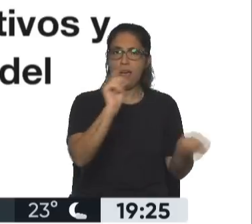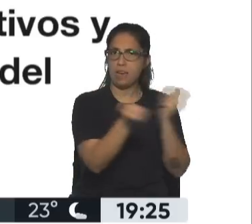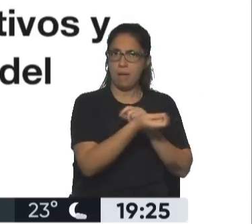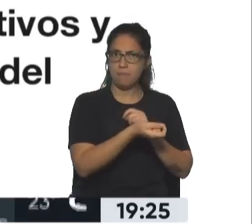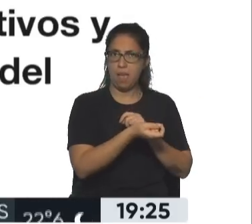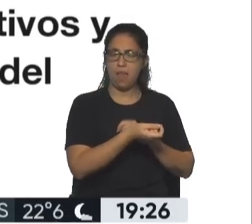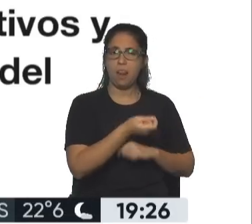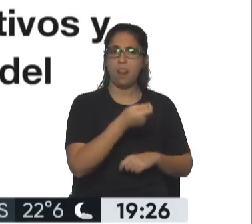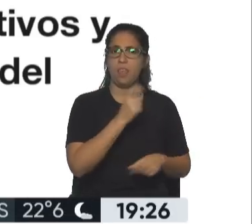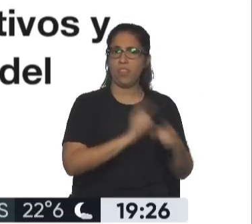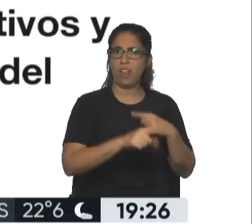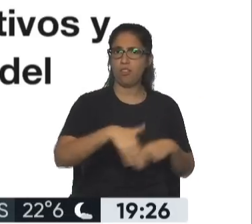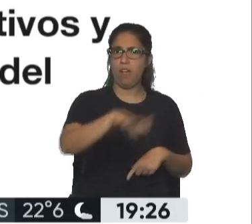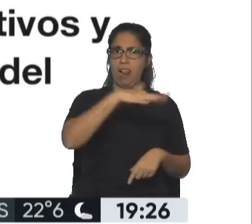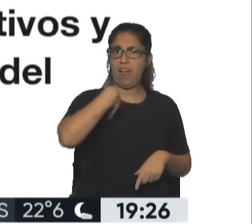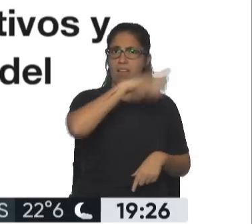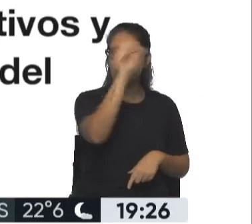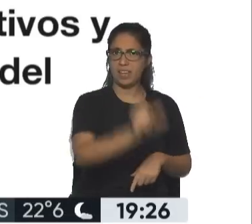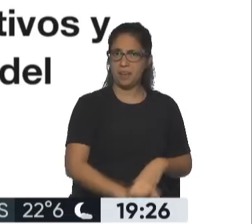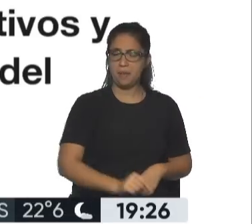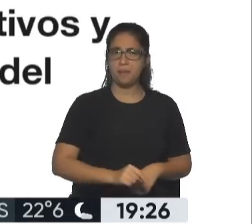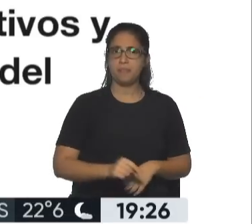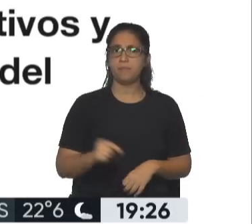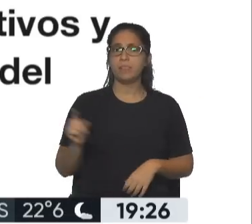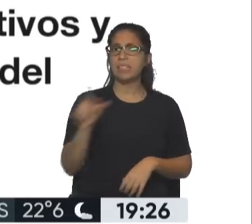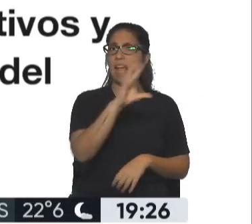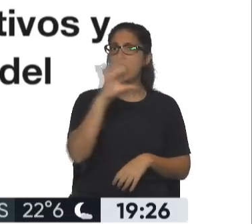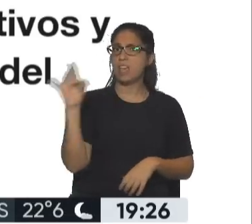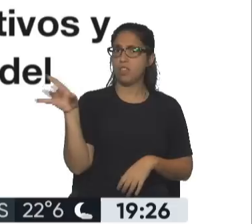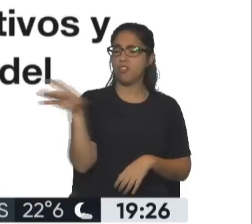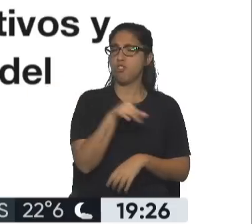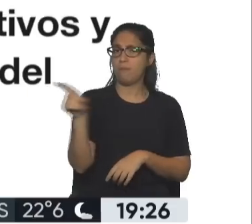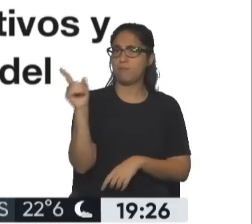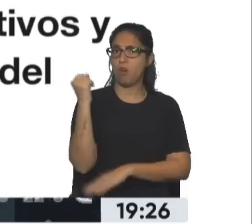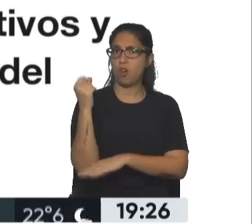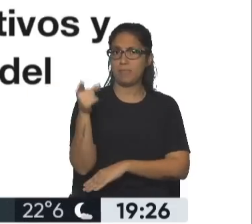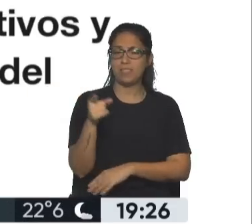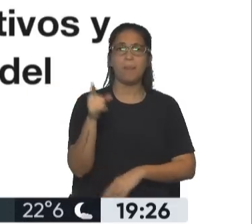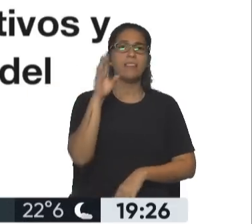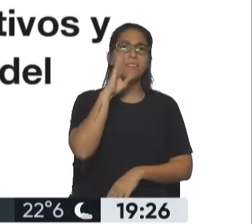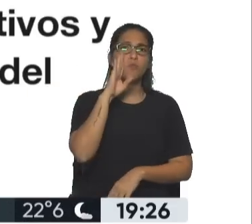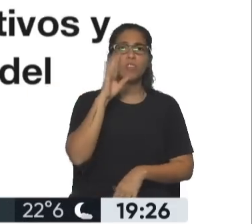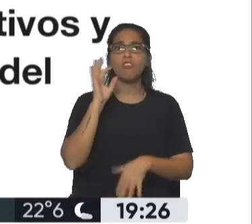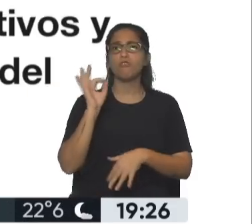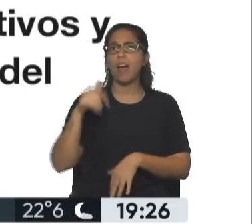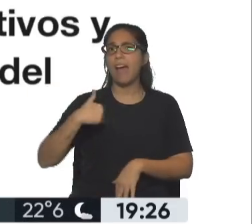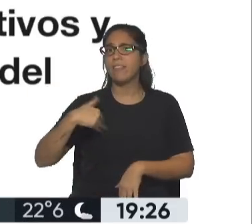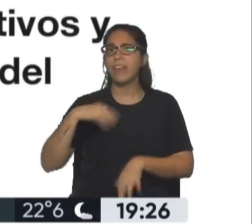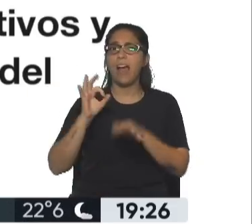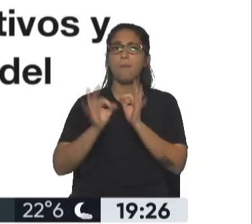dolarización en la Argentina, que tengamos la misma moneda que Estados Unidos. Yo